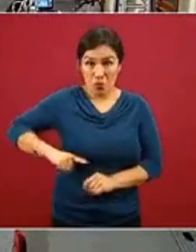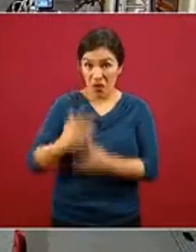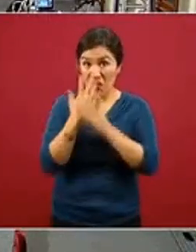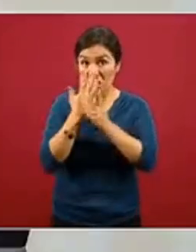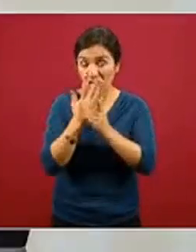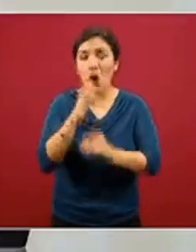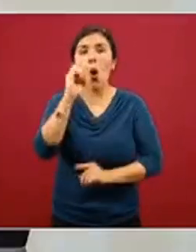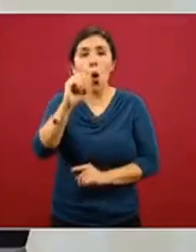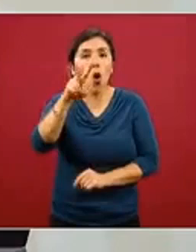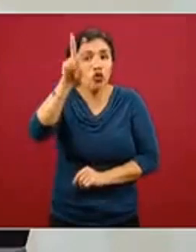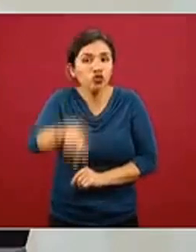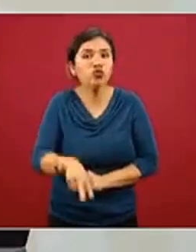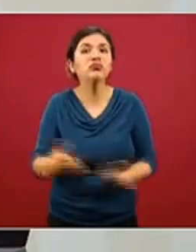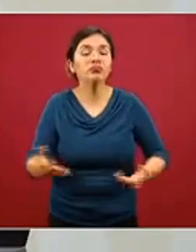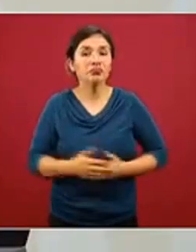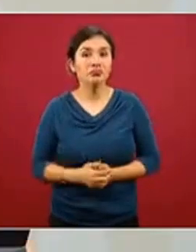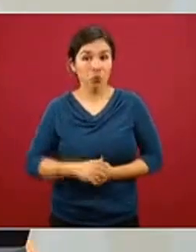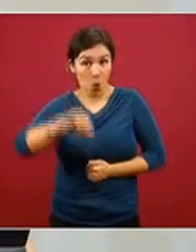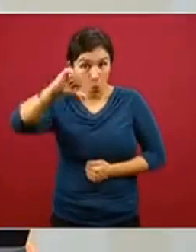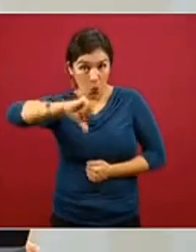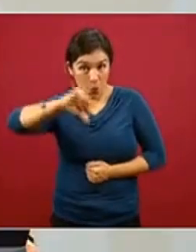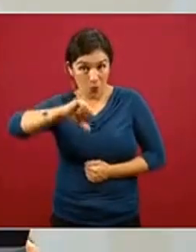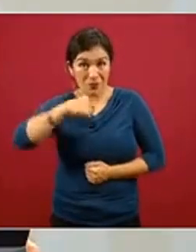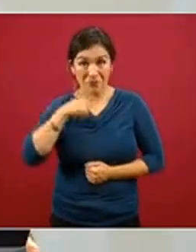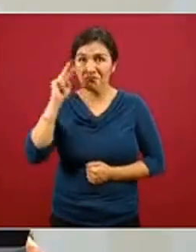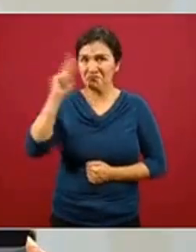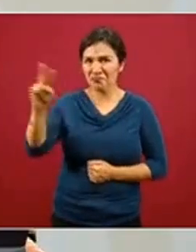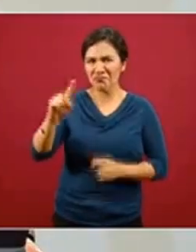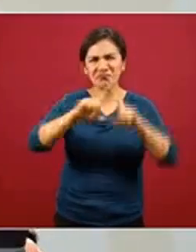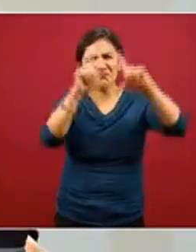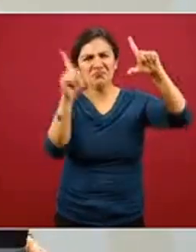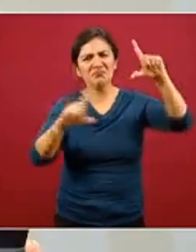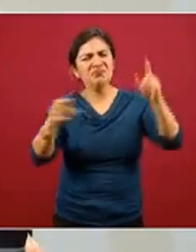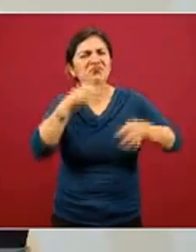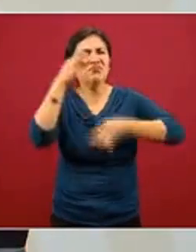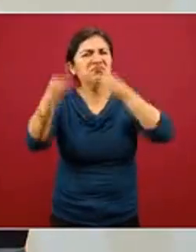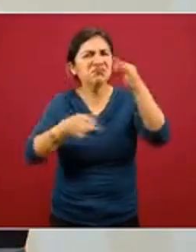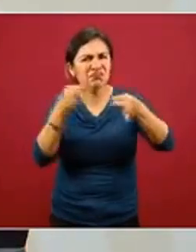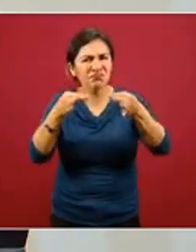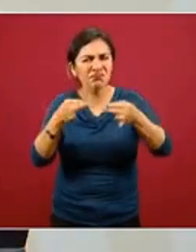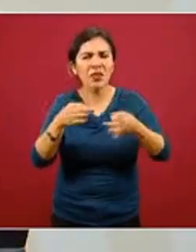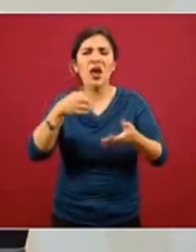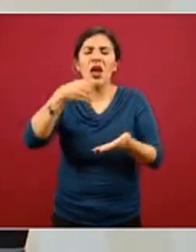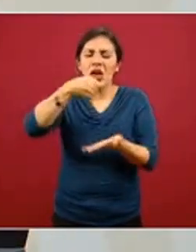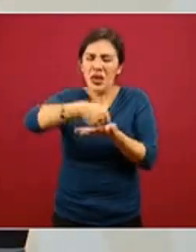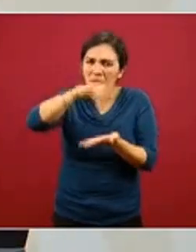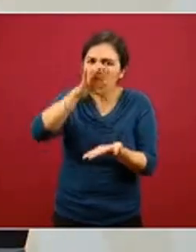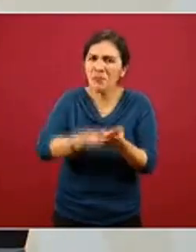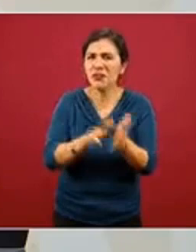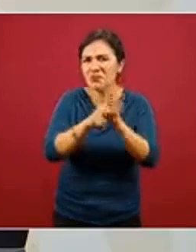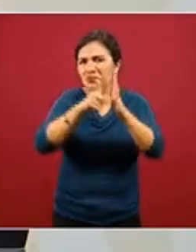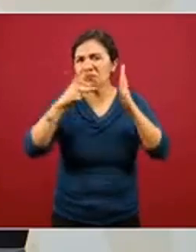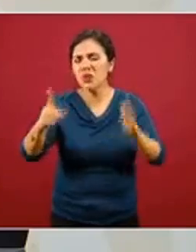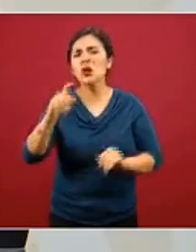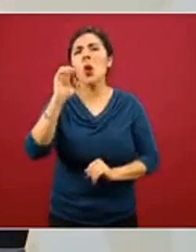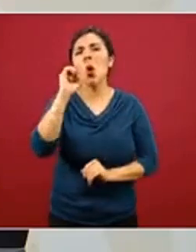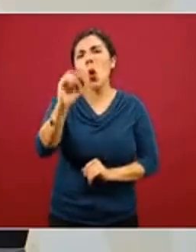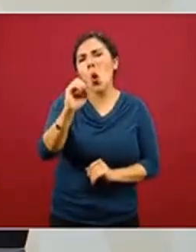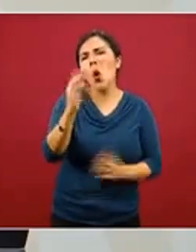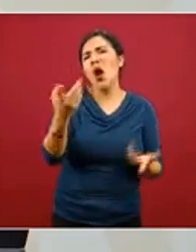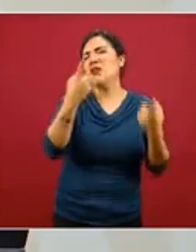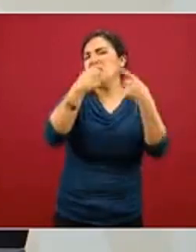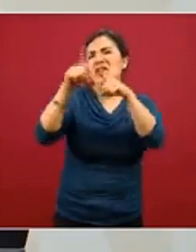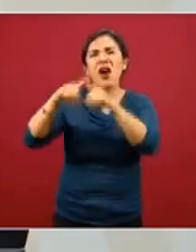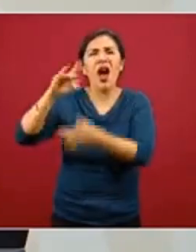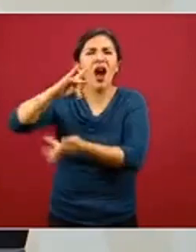está considerando. Hoy salieron algunos medios nacionales, tanto impresos como